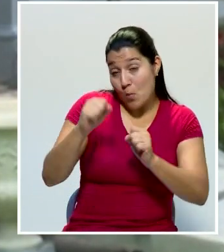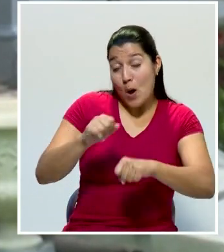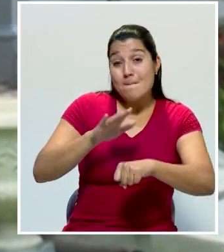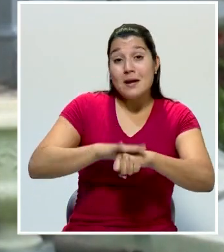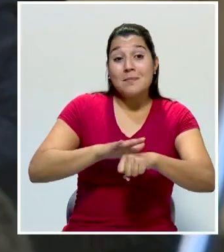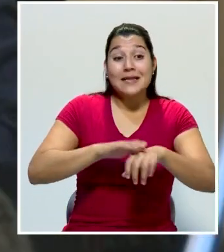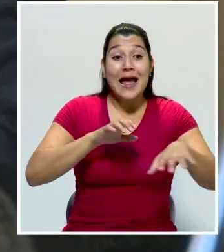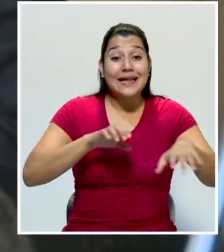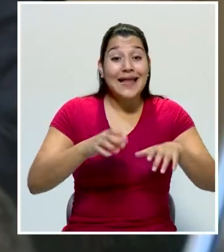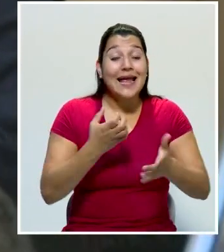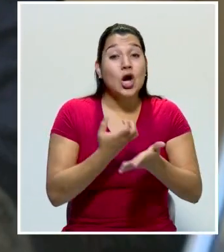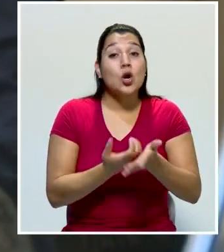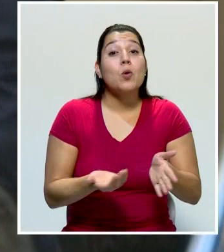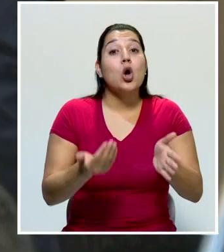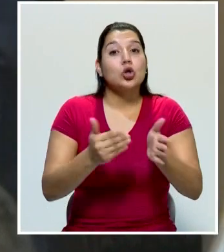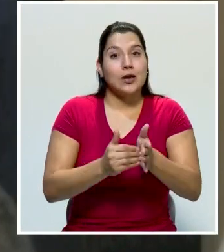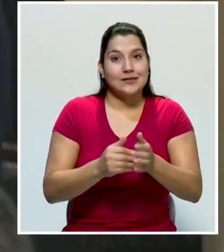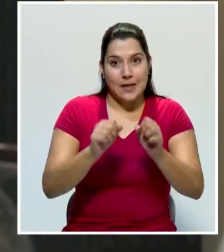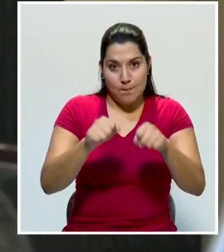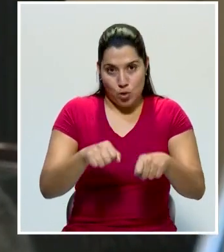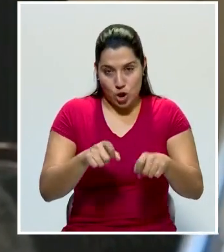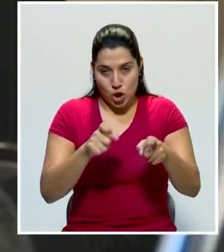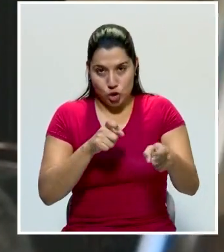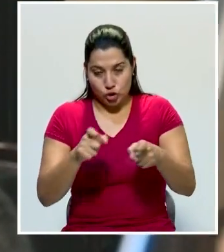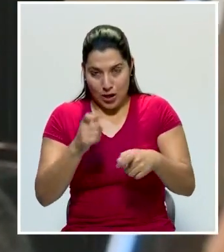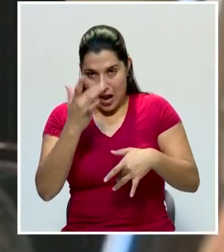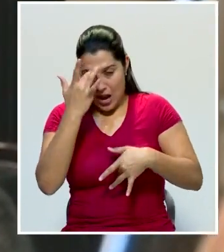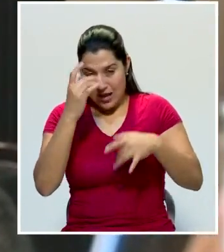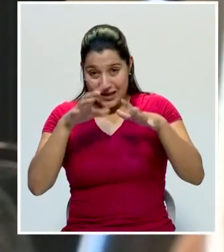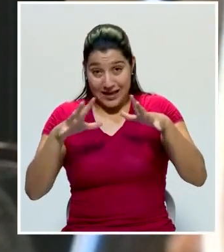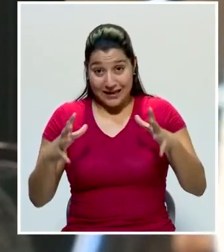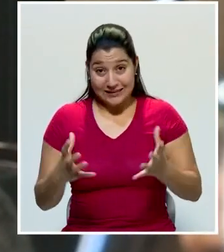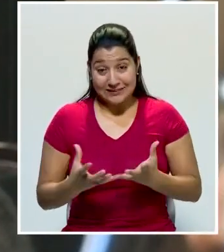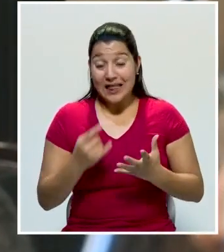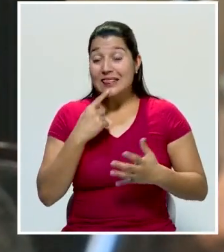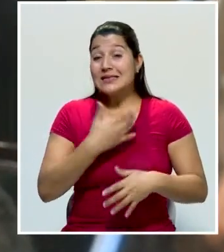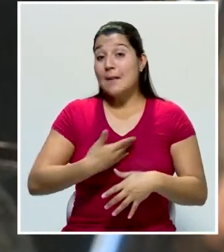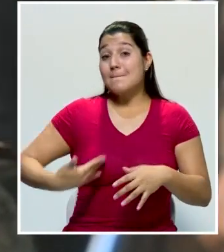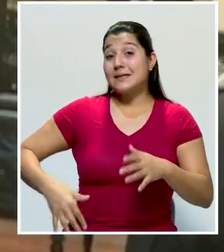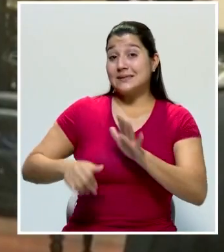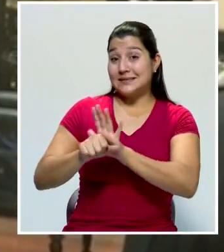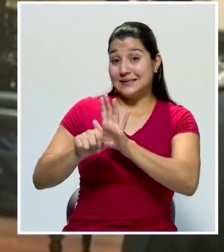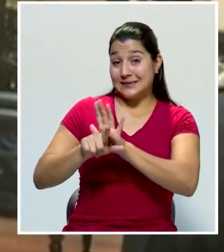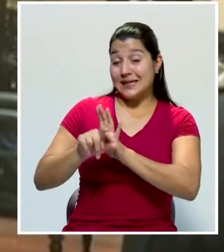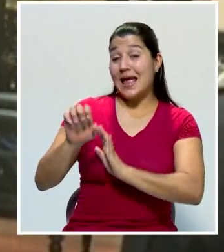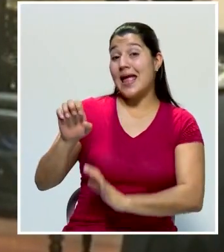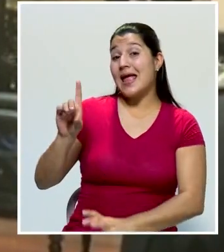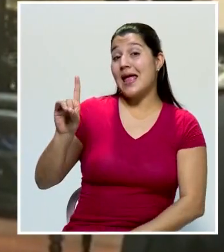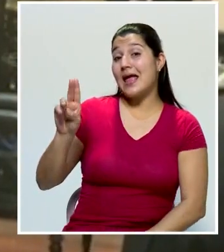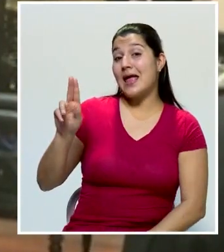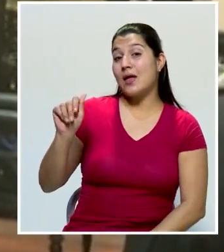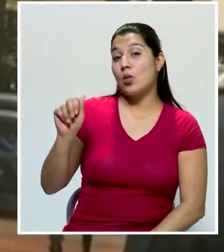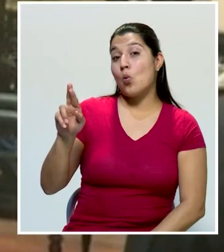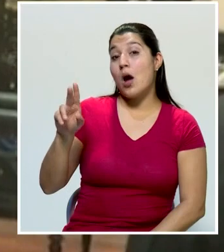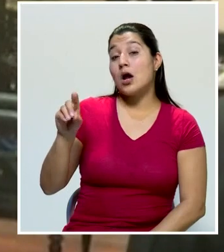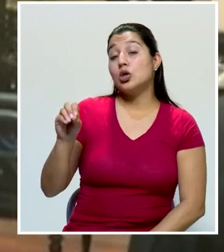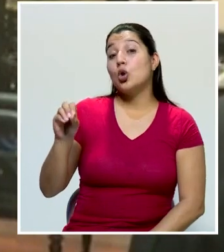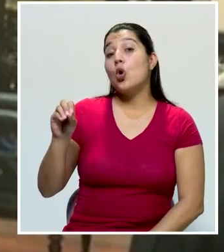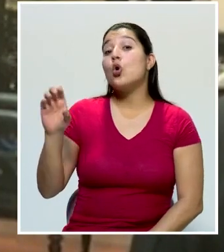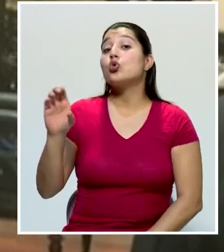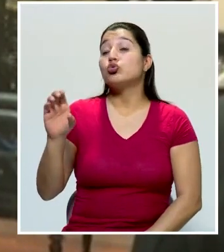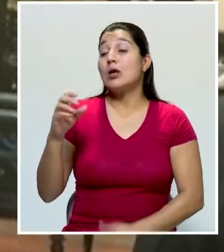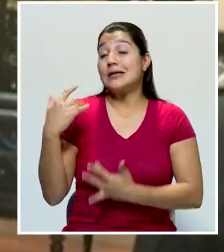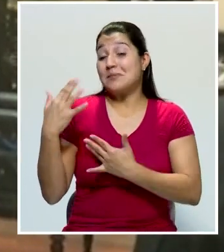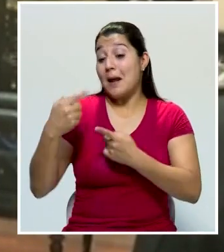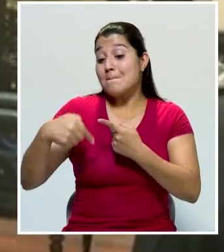soporte a la pandemia. Según el presidente del Congreso, Eduardo Kruzak, espera que la otra semana estas comisiones ya estén conformadas